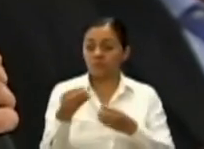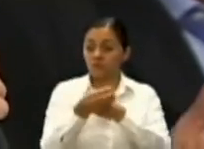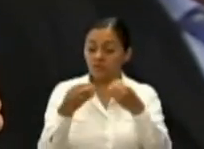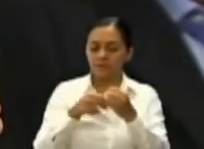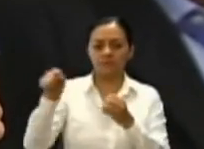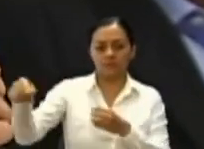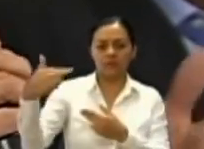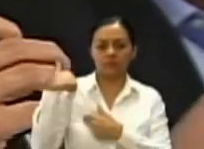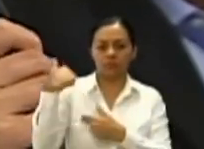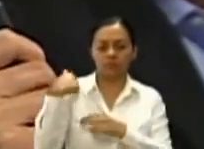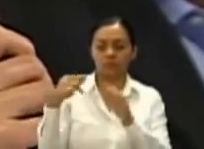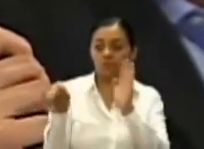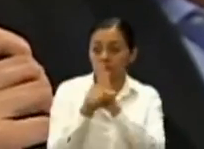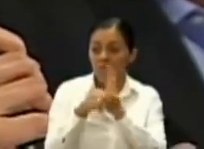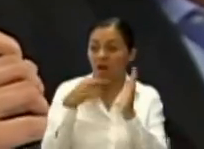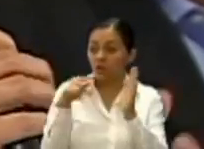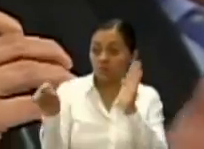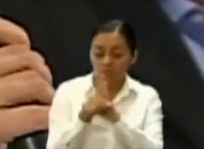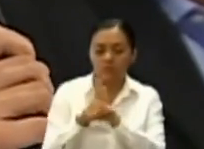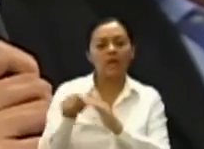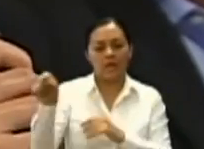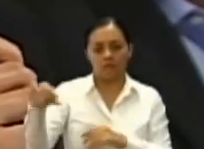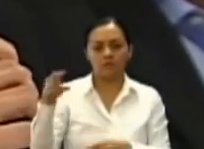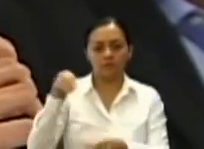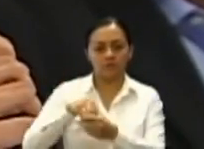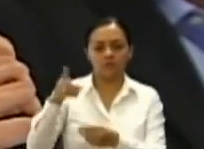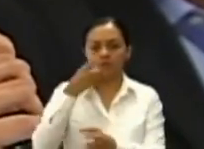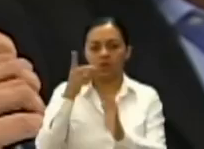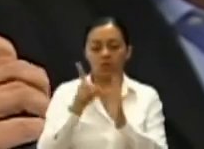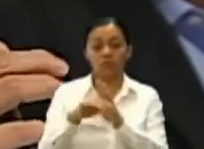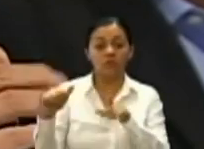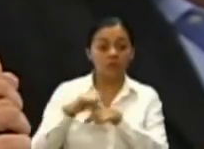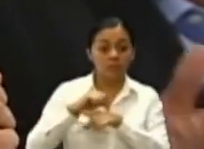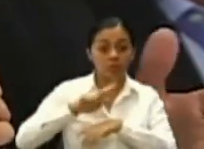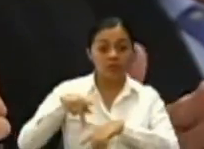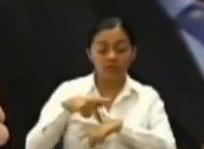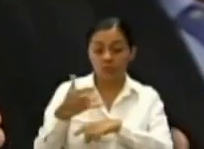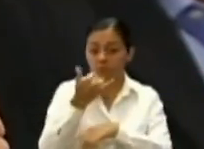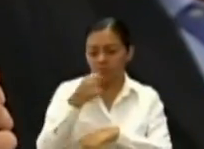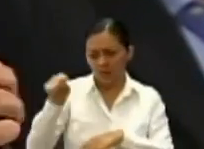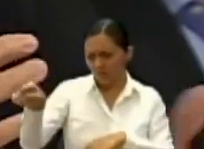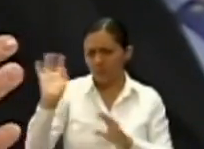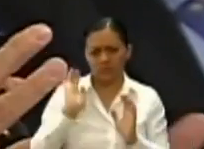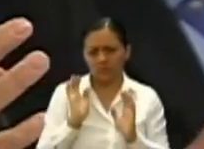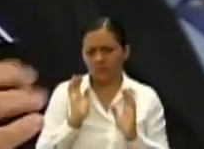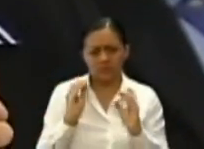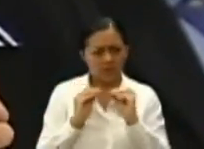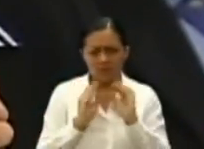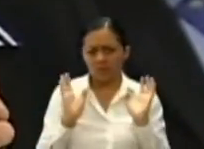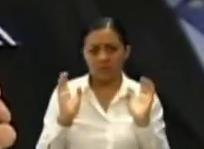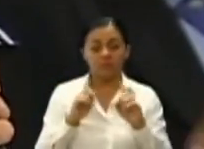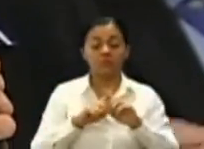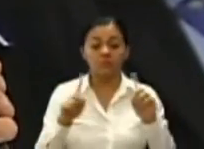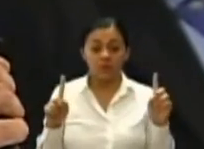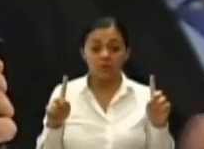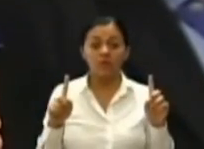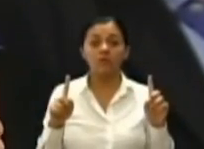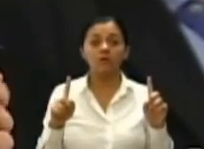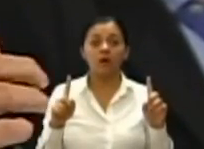se da por un error que se haya cometido por una mala práctica profesional por ejemplo o si es que es algo que